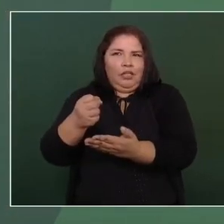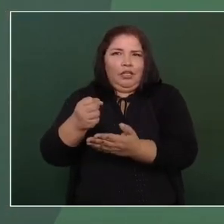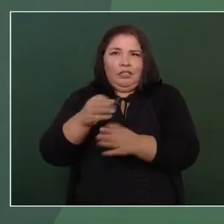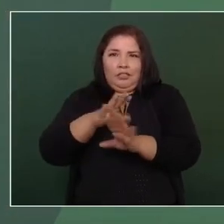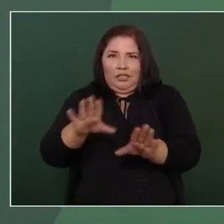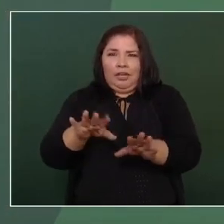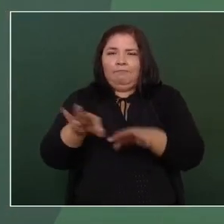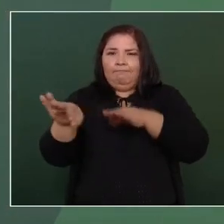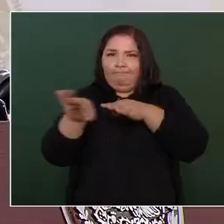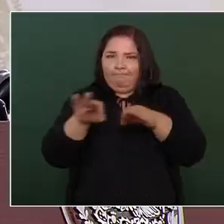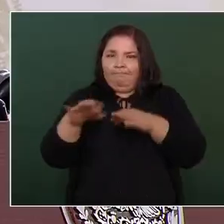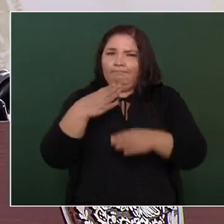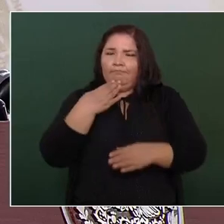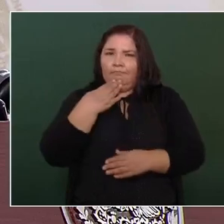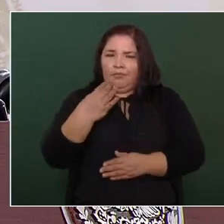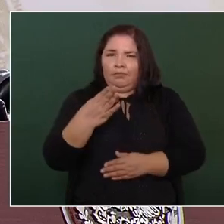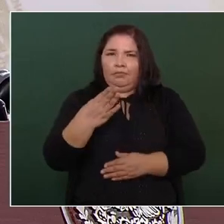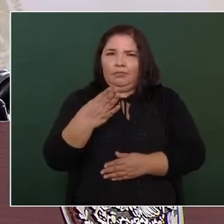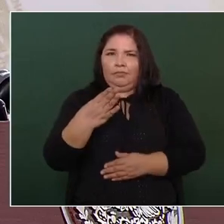funcionando